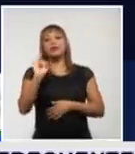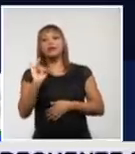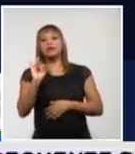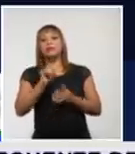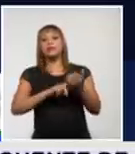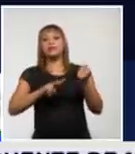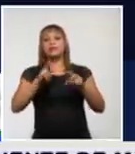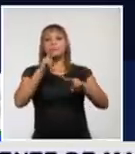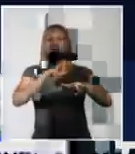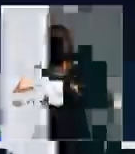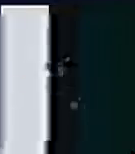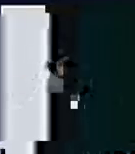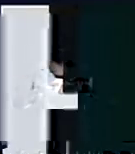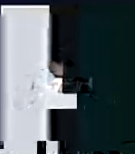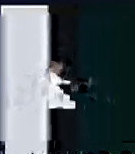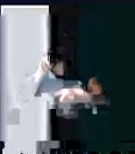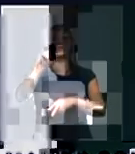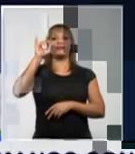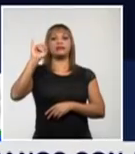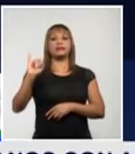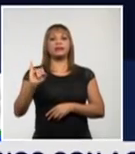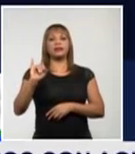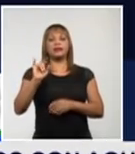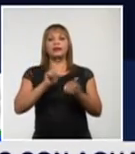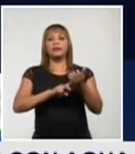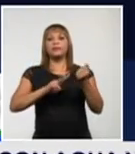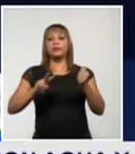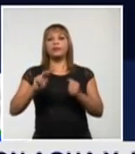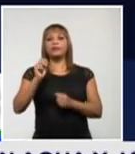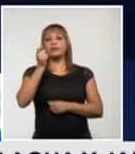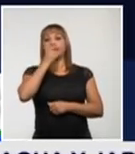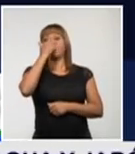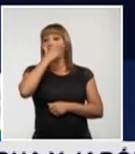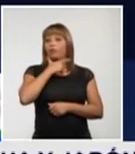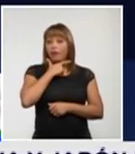Habana, 16 a la provincia de Ciego de Ávila,